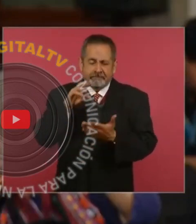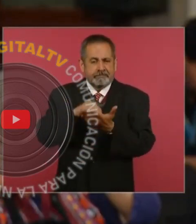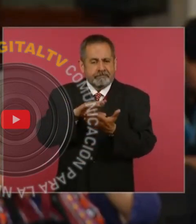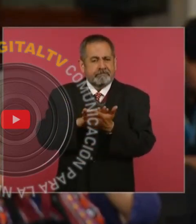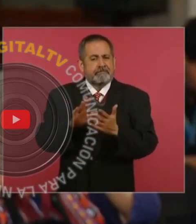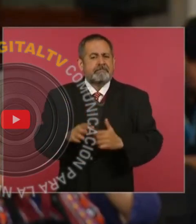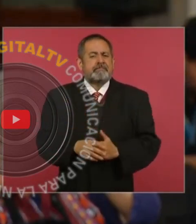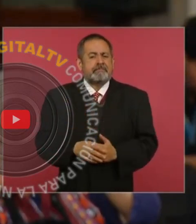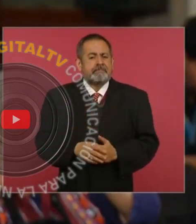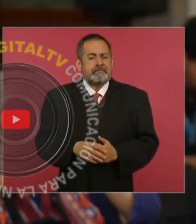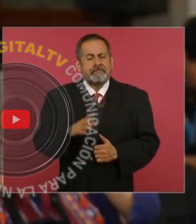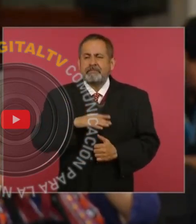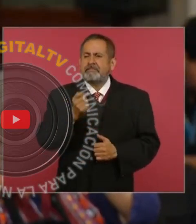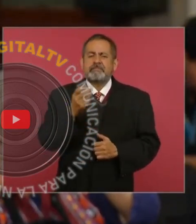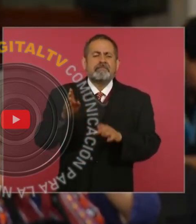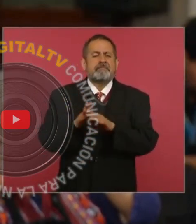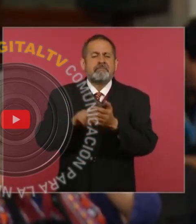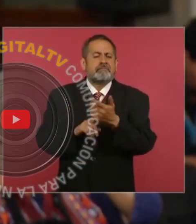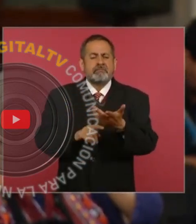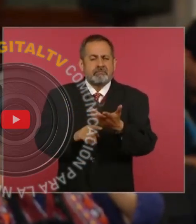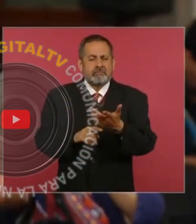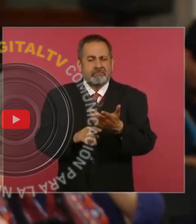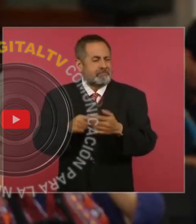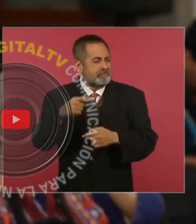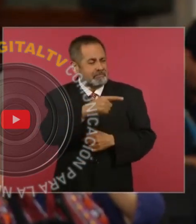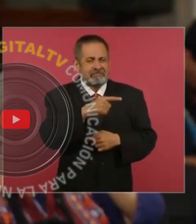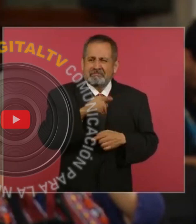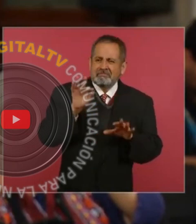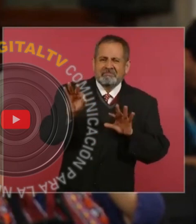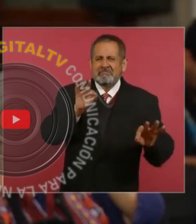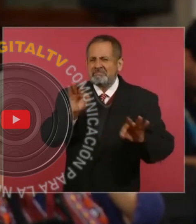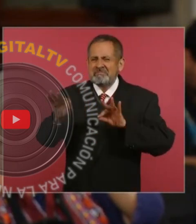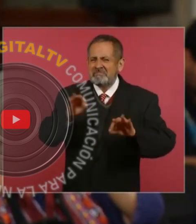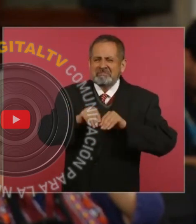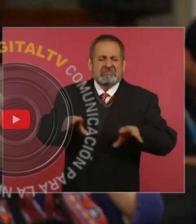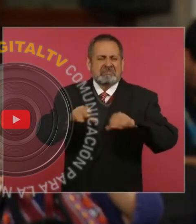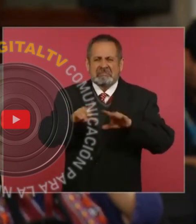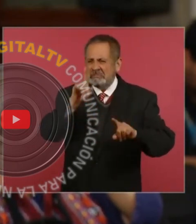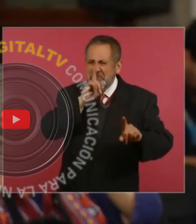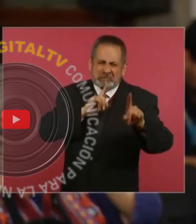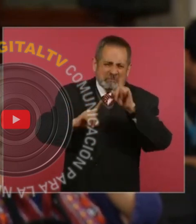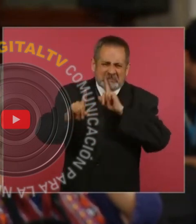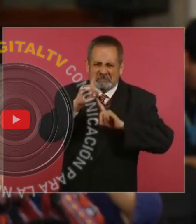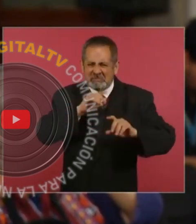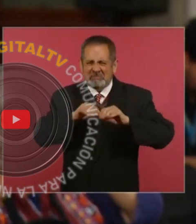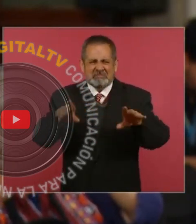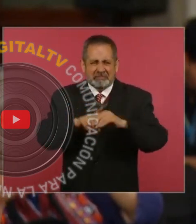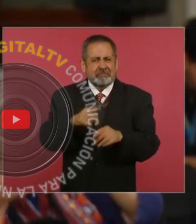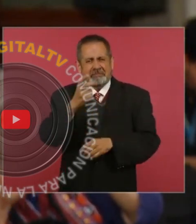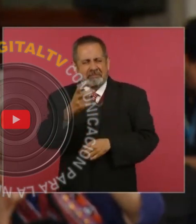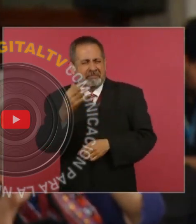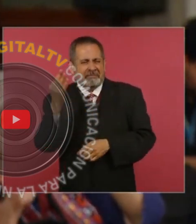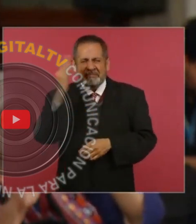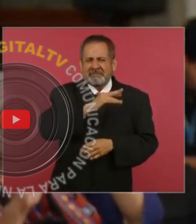establecerse, porque hay como un bombardeo permanente de mentiras, lo que se llama las fake